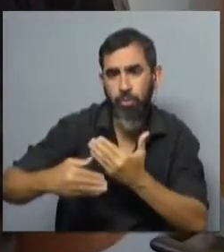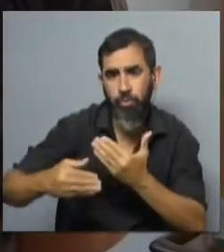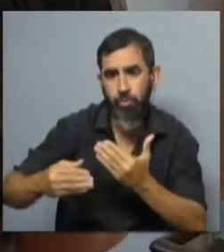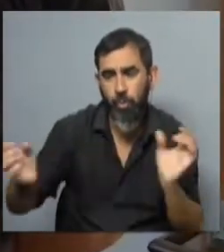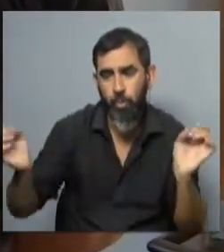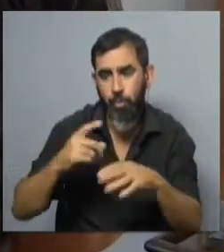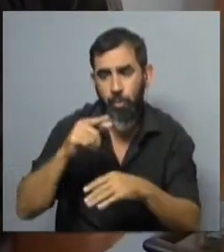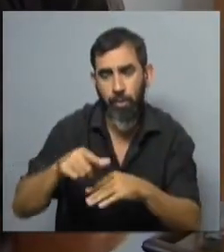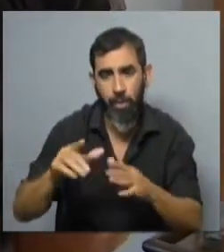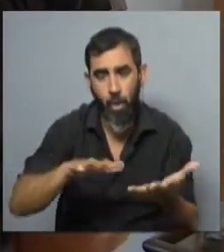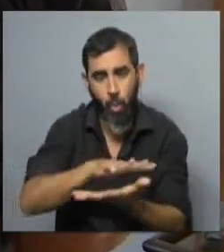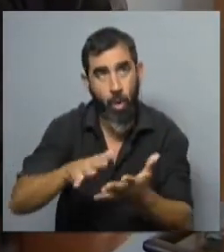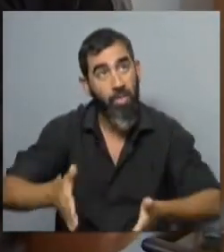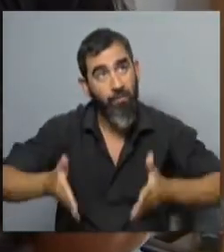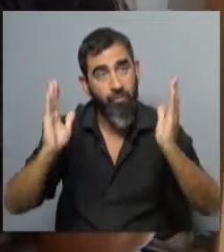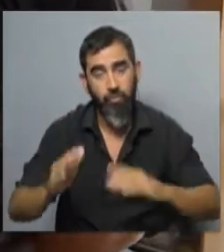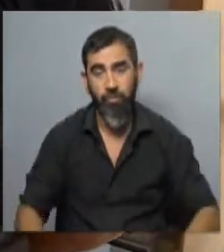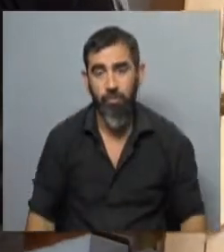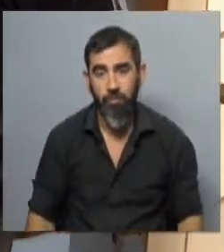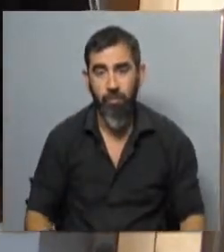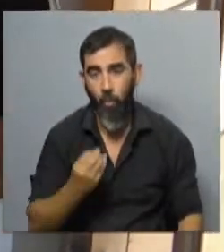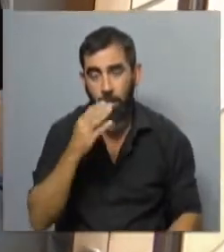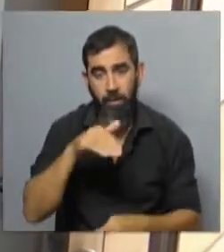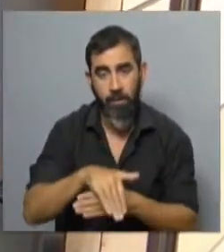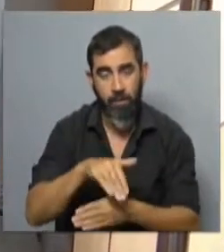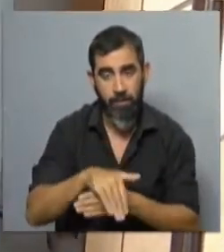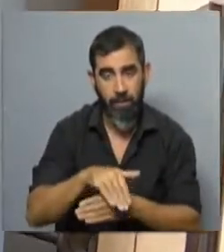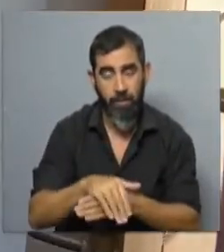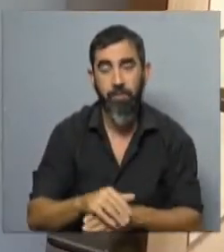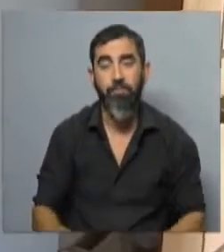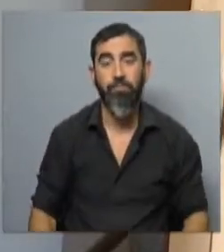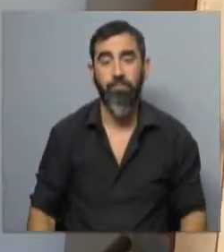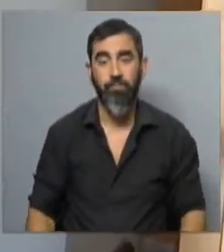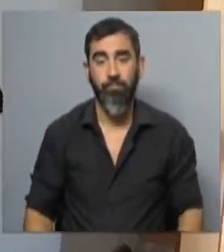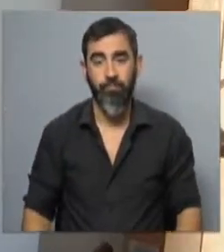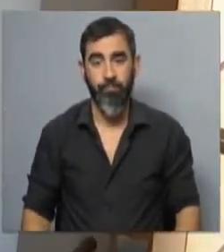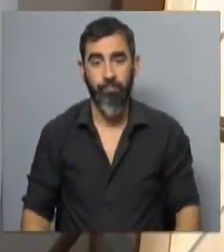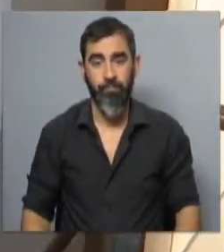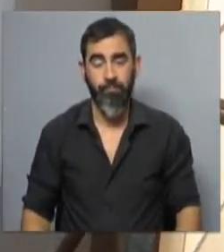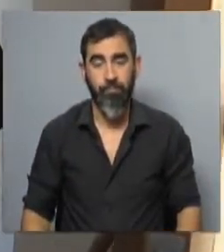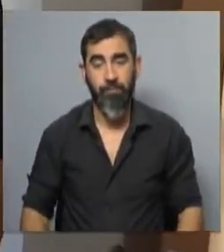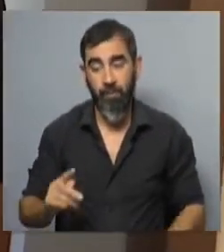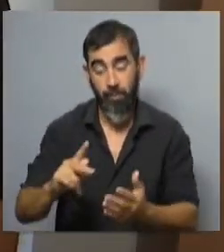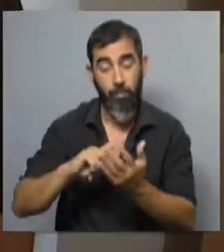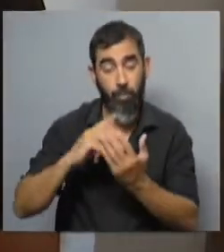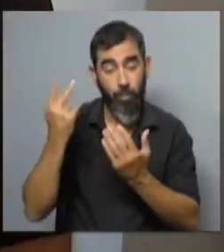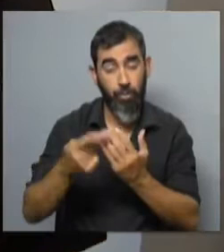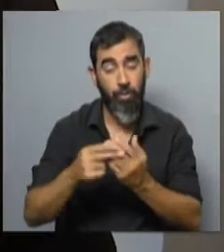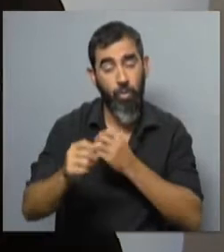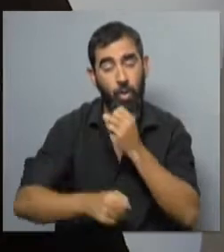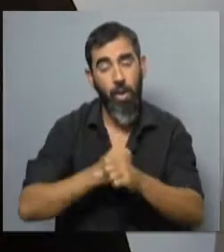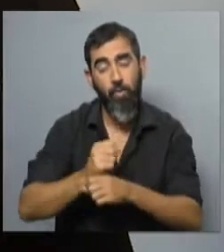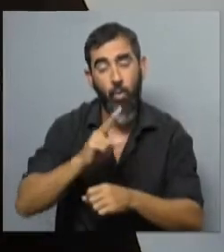concreción de este lugar, de este edificio. Bien, buenas tardes, gracias por venir. Mira, este proyecto nace allá por el